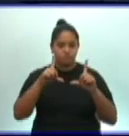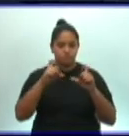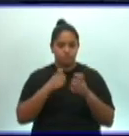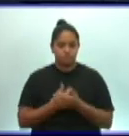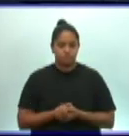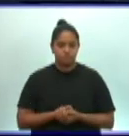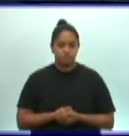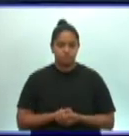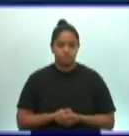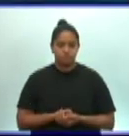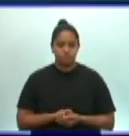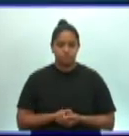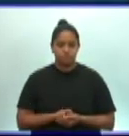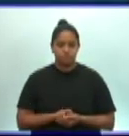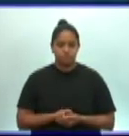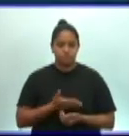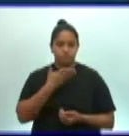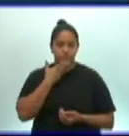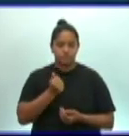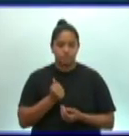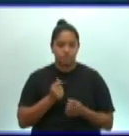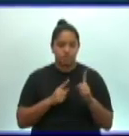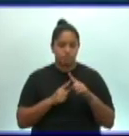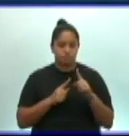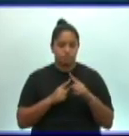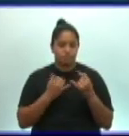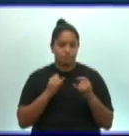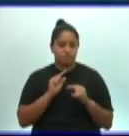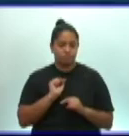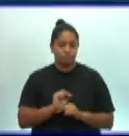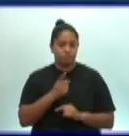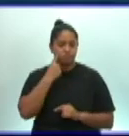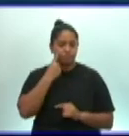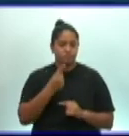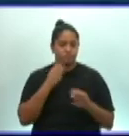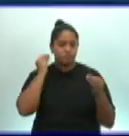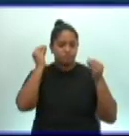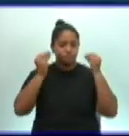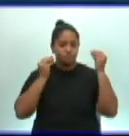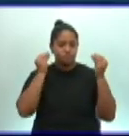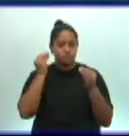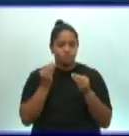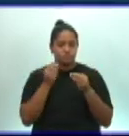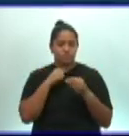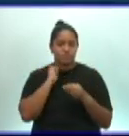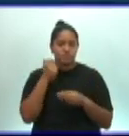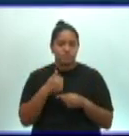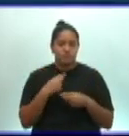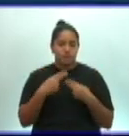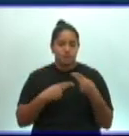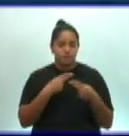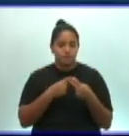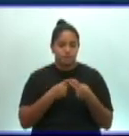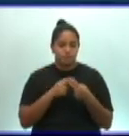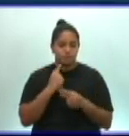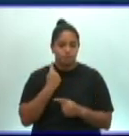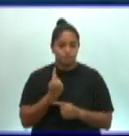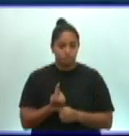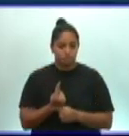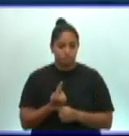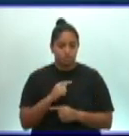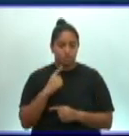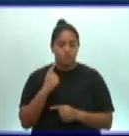Veamos. Bien, como estudio independiente, vamos entonces a estar analizando el ejemplo resuelto 1 de las páginas de